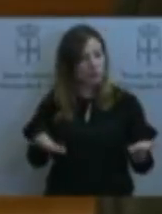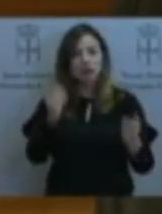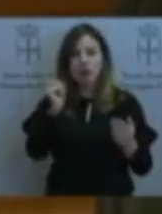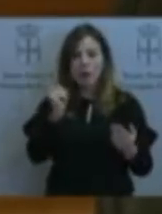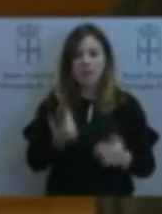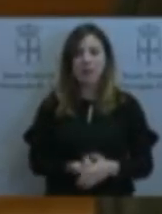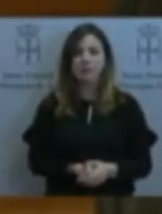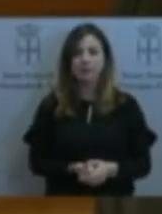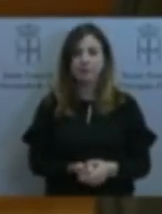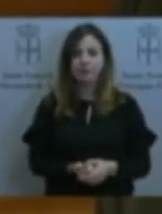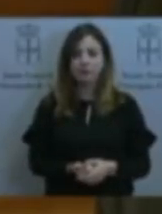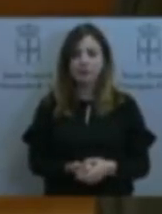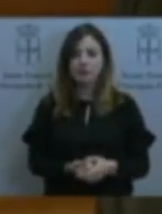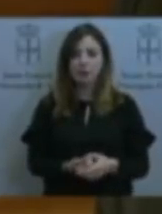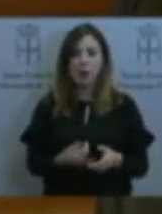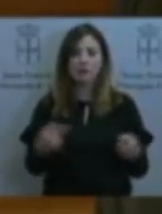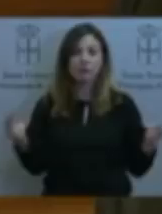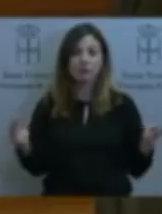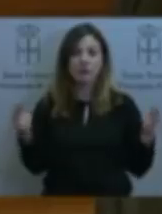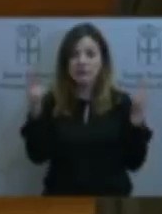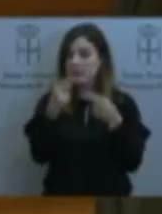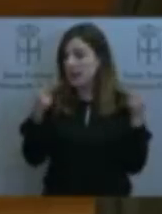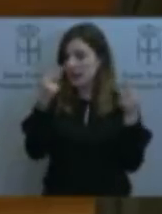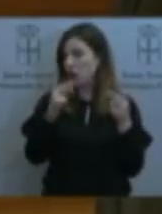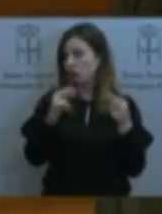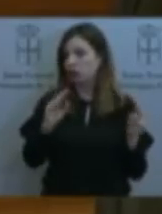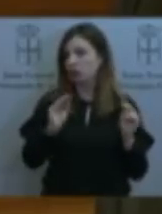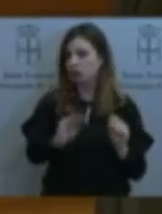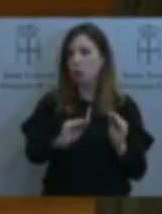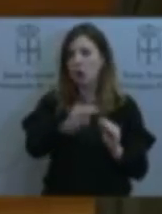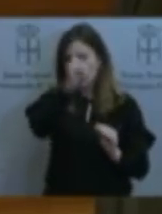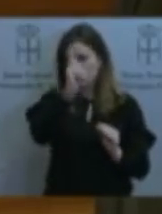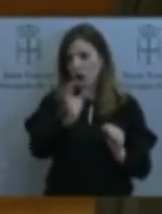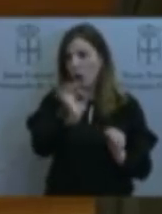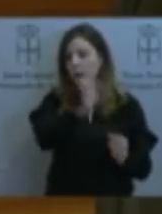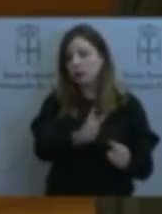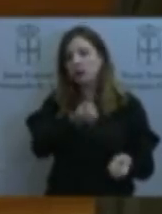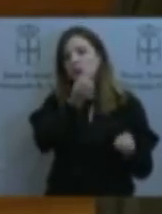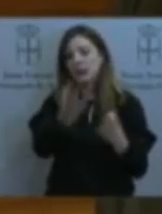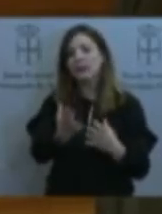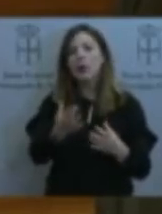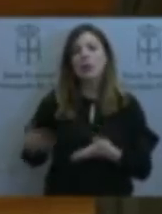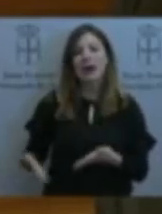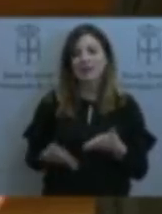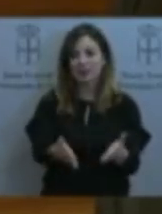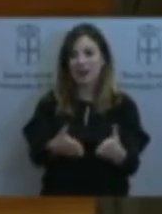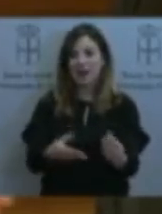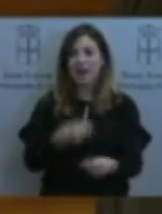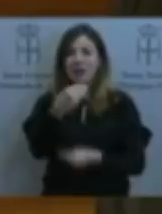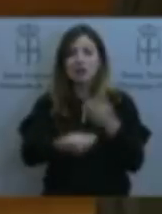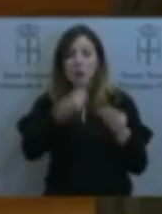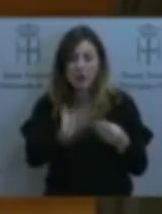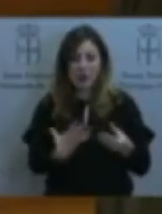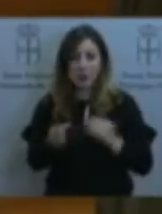si los suyos también, o los de sus informantes, una carretera bien arreglada, bien ejecutada, está peor que antes de